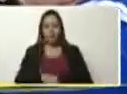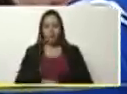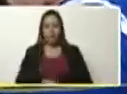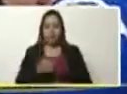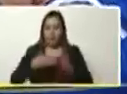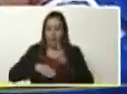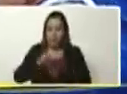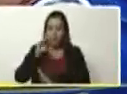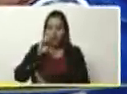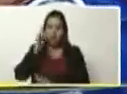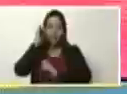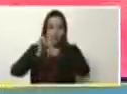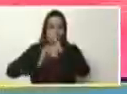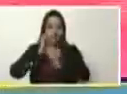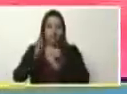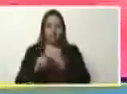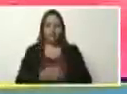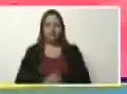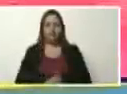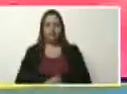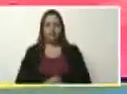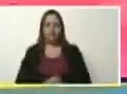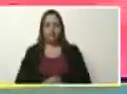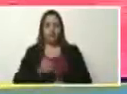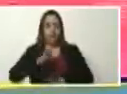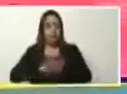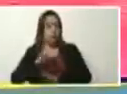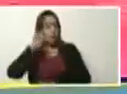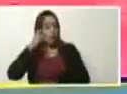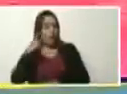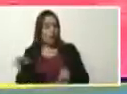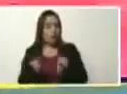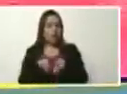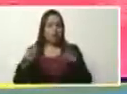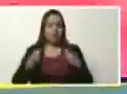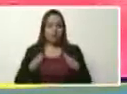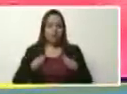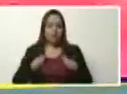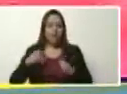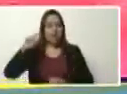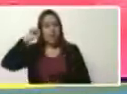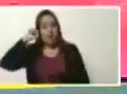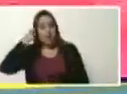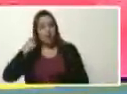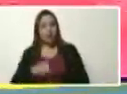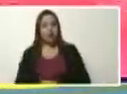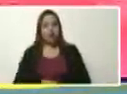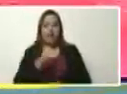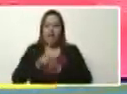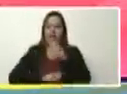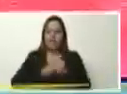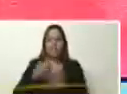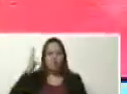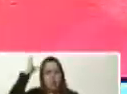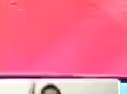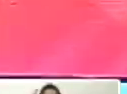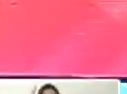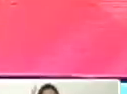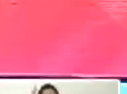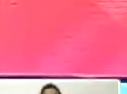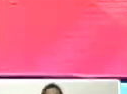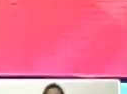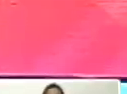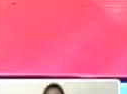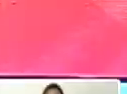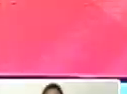Vamos a ver ese video, porque recordar es vivir y recordar es hacer conciencia. Cuatro años